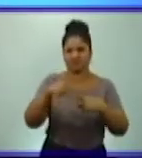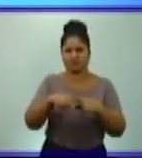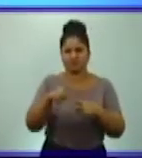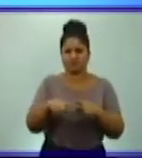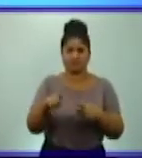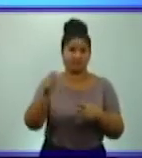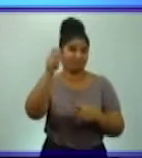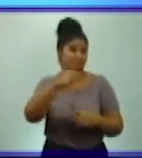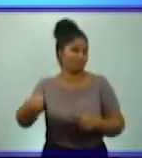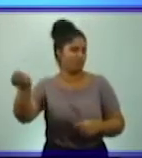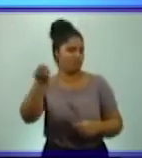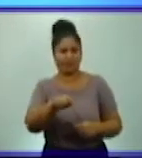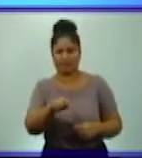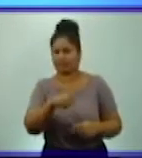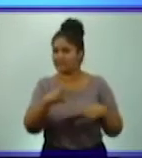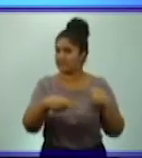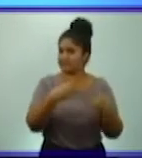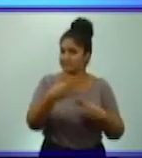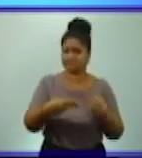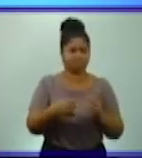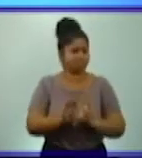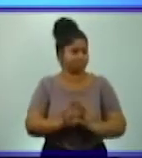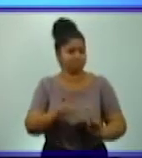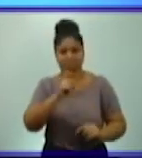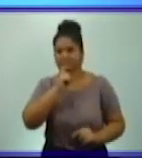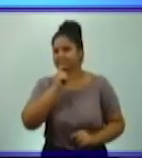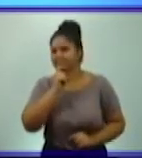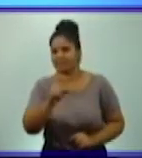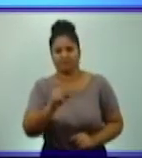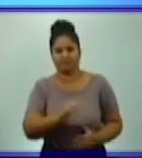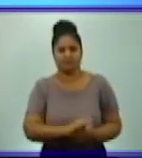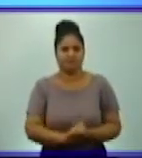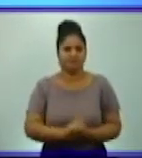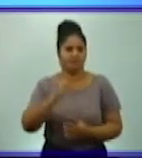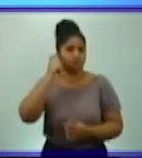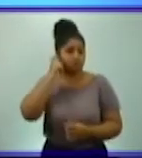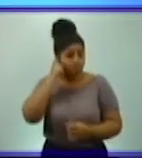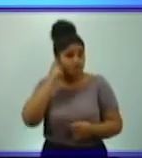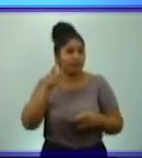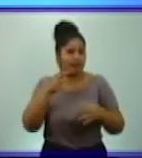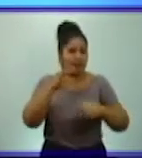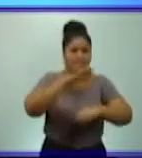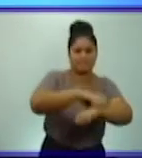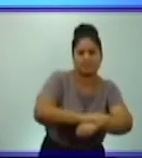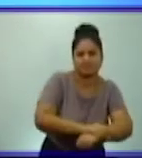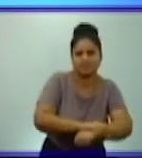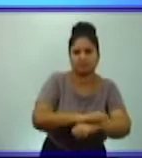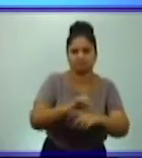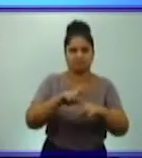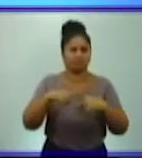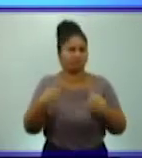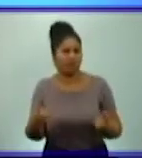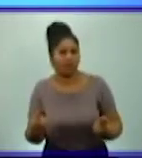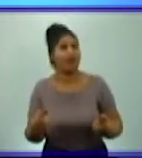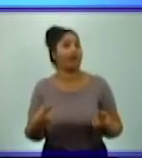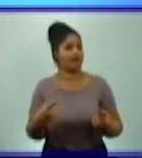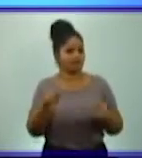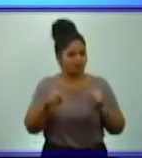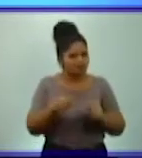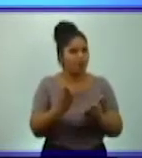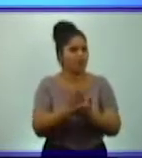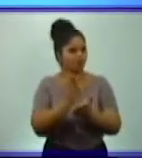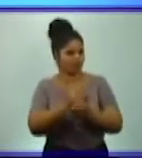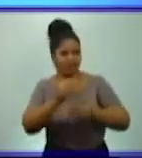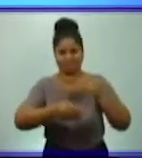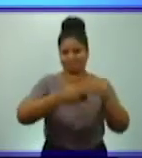libre, Sor Juana Inés de la Cruz sufrió encarcelamiento y fue obligada a la obediencia. Algunas de